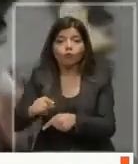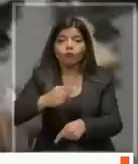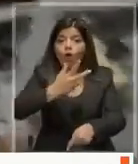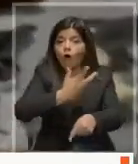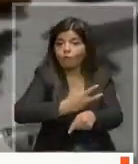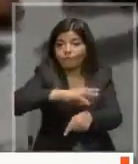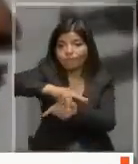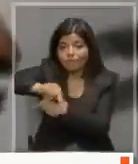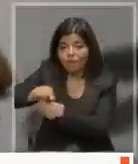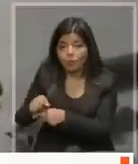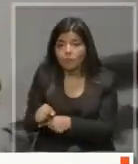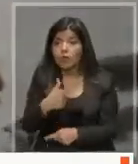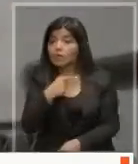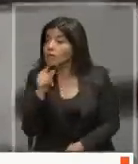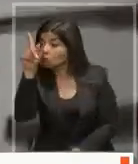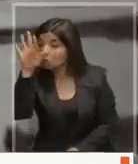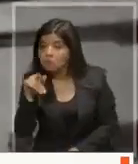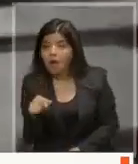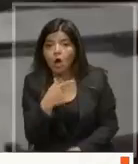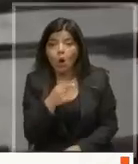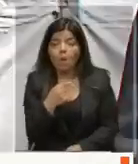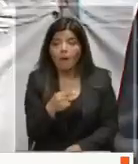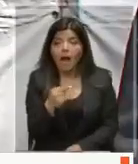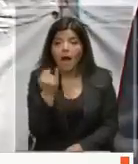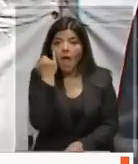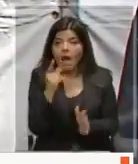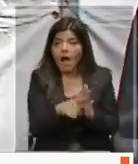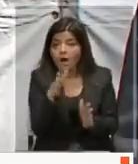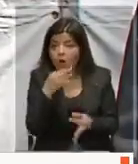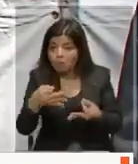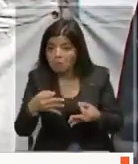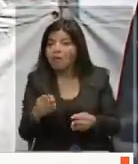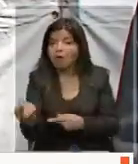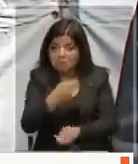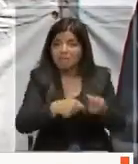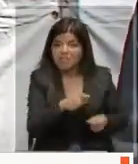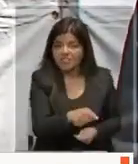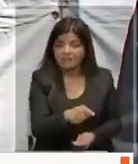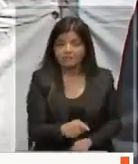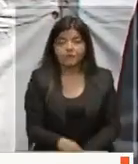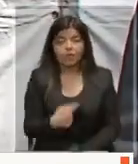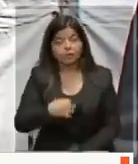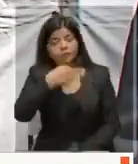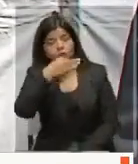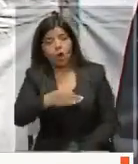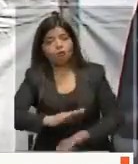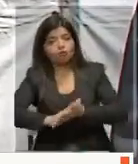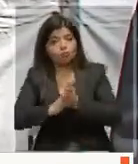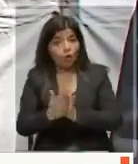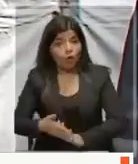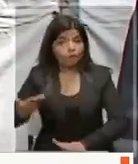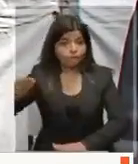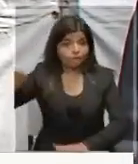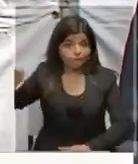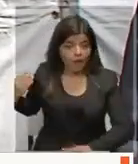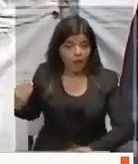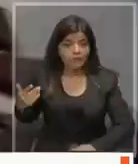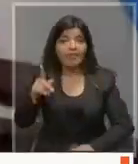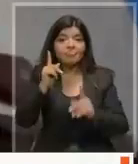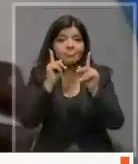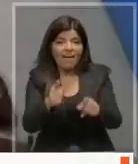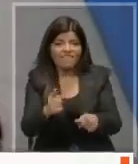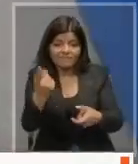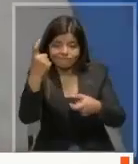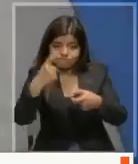quisiera comprar un arma de manera ilícita. Yo creo que todos los armeros actuales y pasados de nuestro país deberían tener un registro